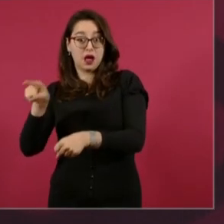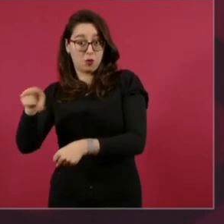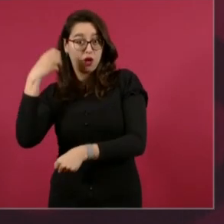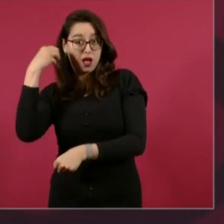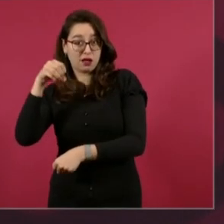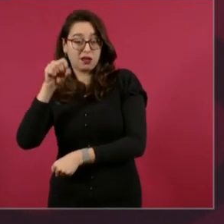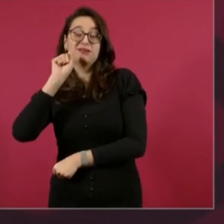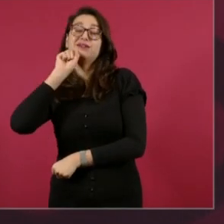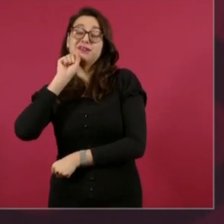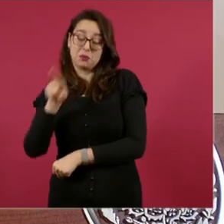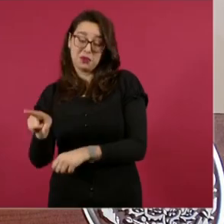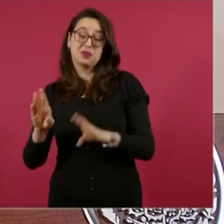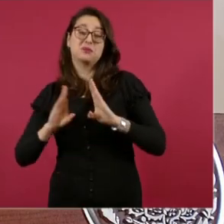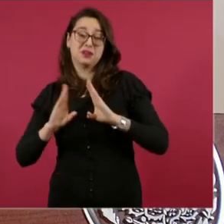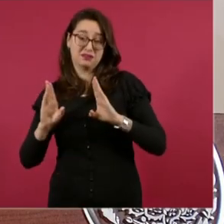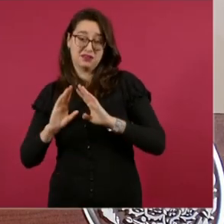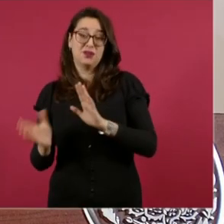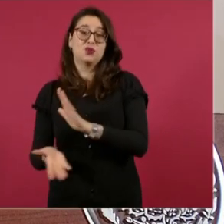nos están ayudando.